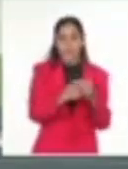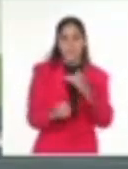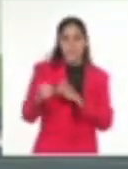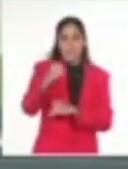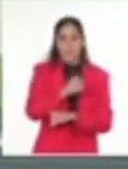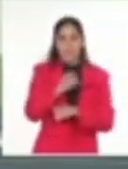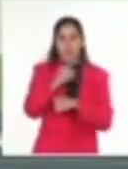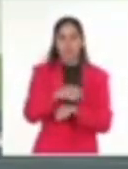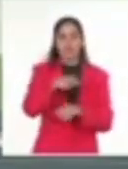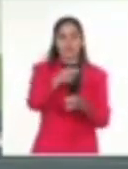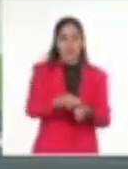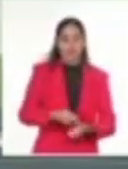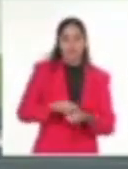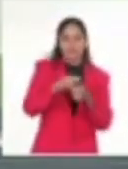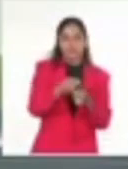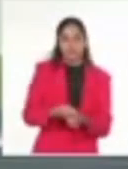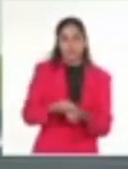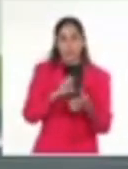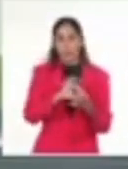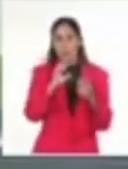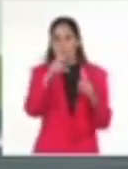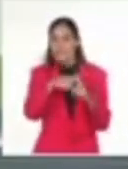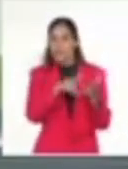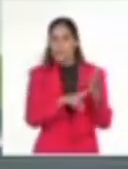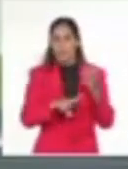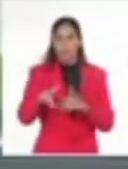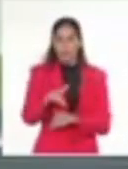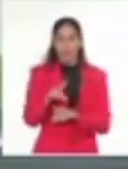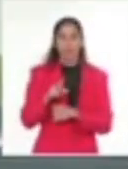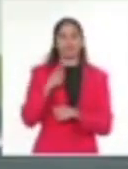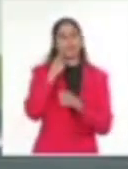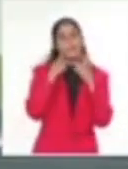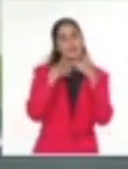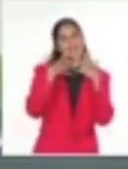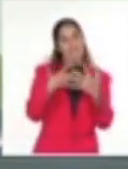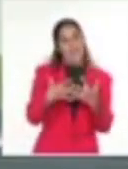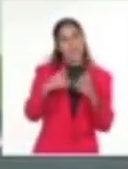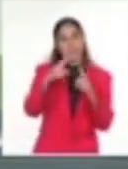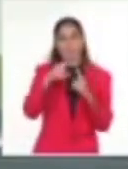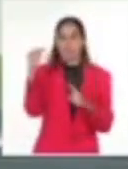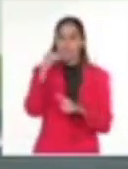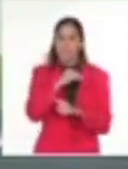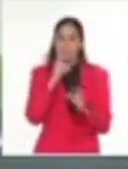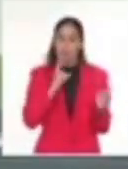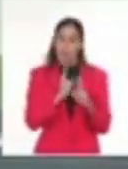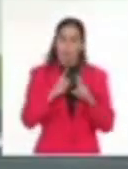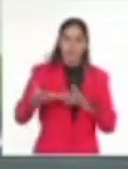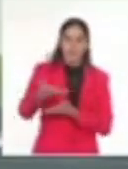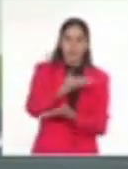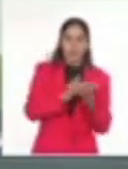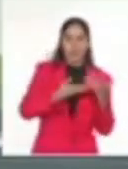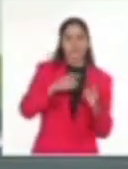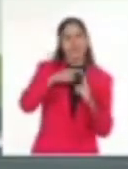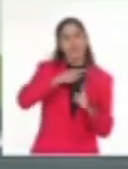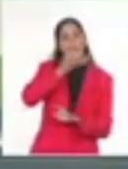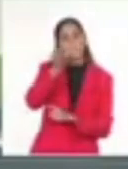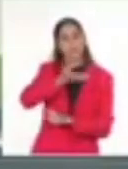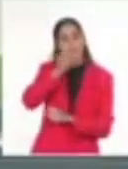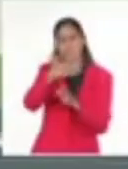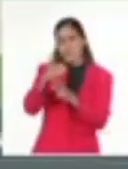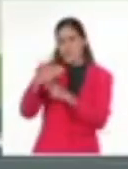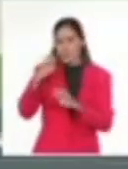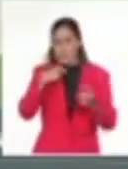GELMA, en Guantánamo, realizaron su foro de ciencia y técnica. El encuentro se caracterizó por la exposición de valiosas investigaciones